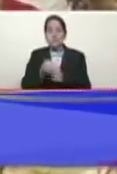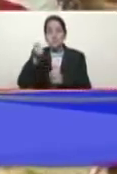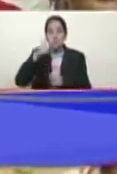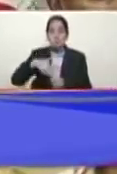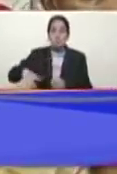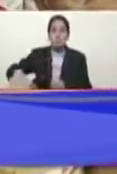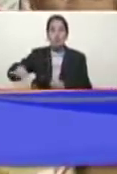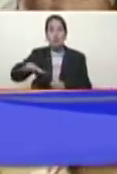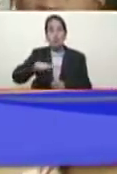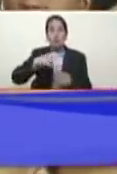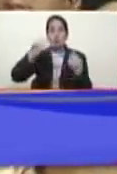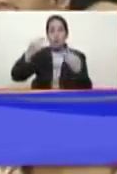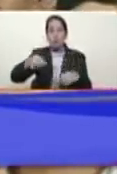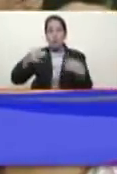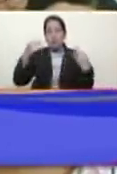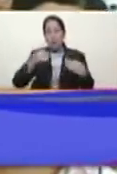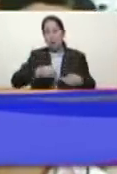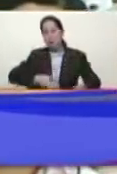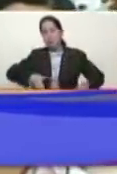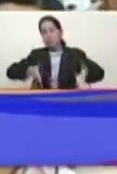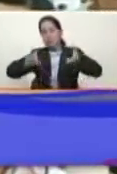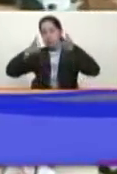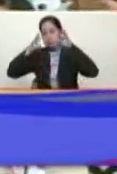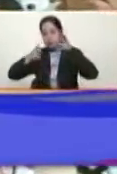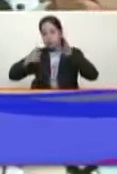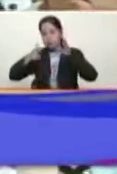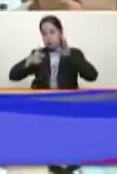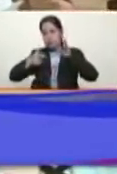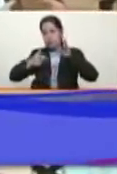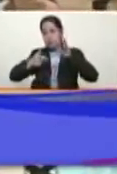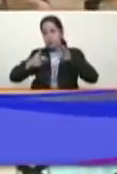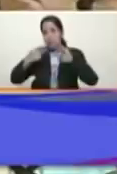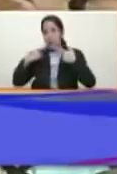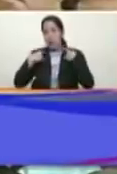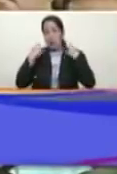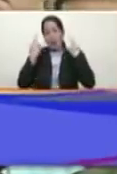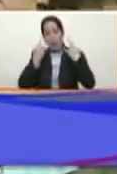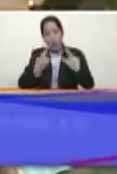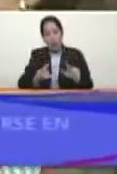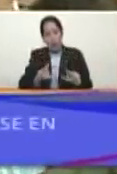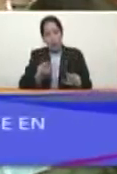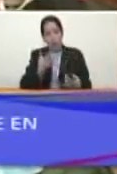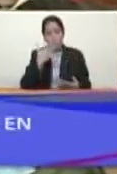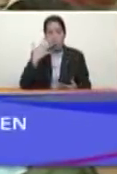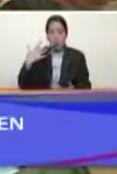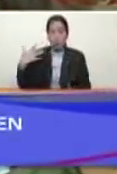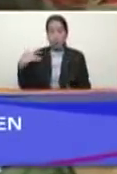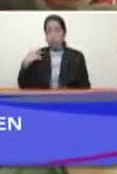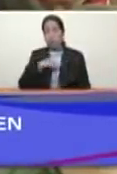al hombro. ¿Qué admiración tengo por ustedes? ¿Qué admiración tan grande?